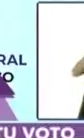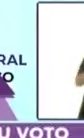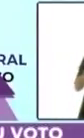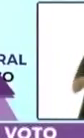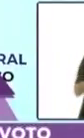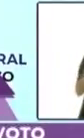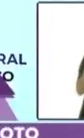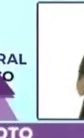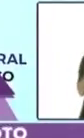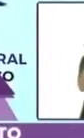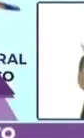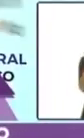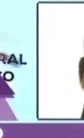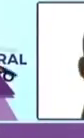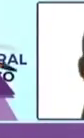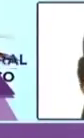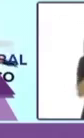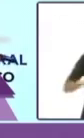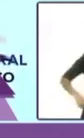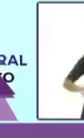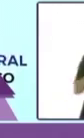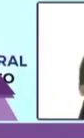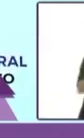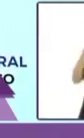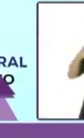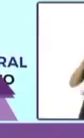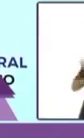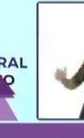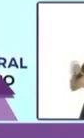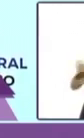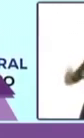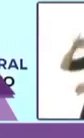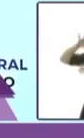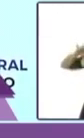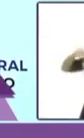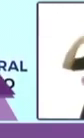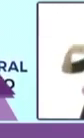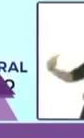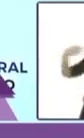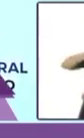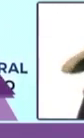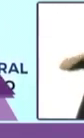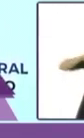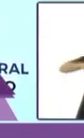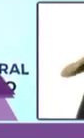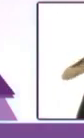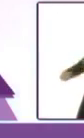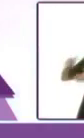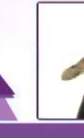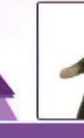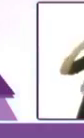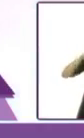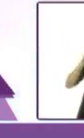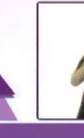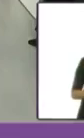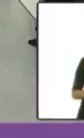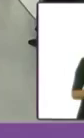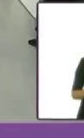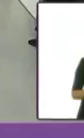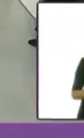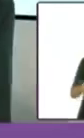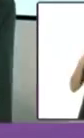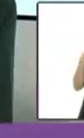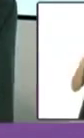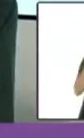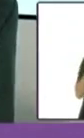a los table dance, aunque al final ya los han clausurado y hecho campañas fuertes en contra de la trata, pues sí fueron ellos